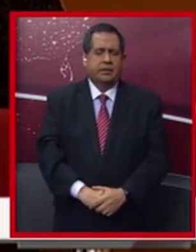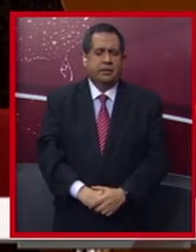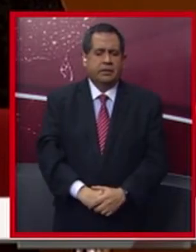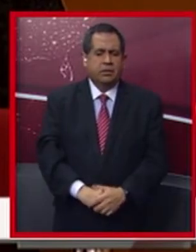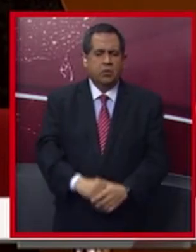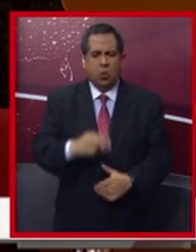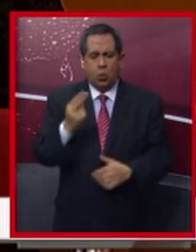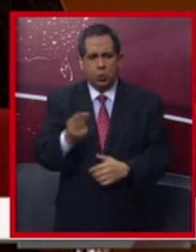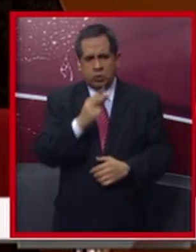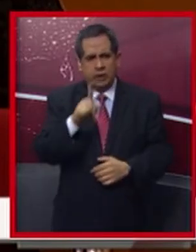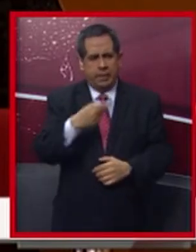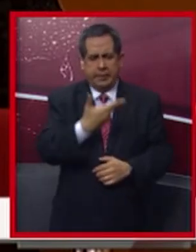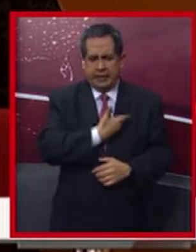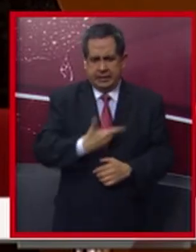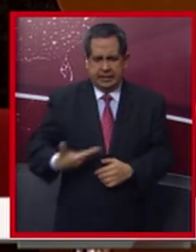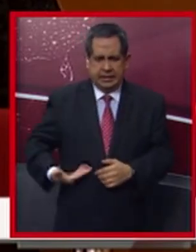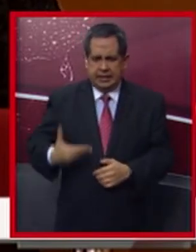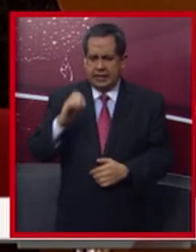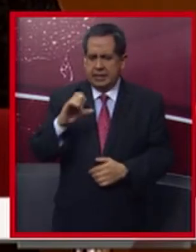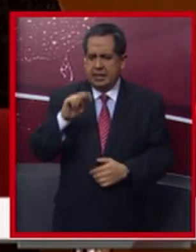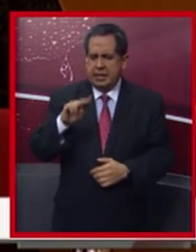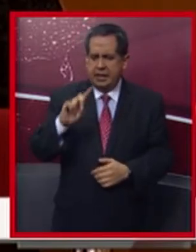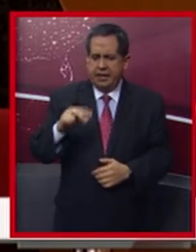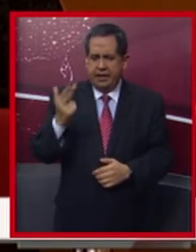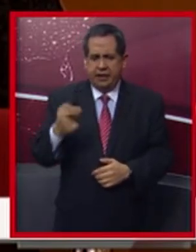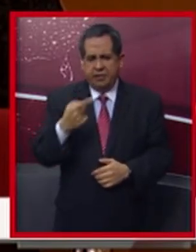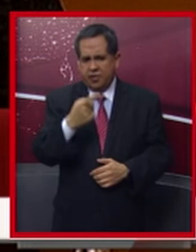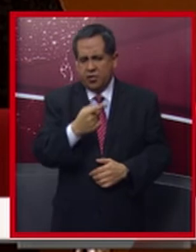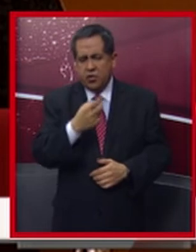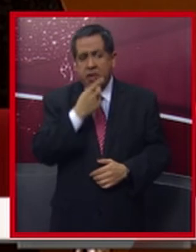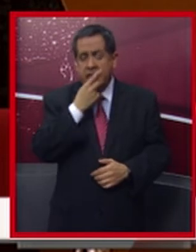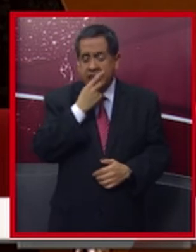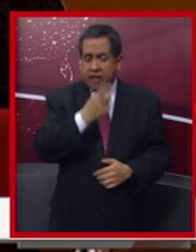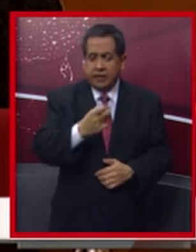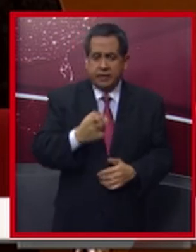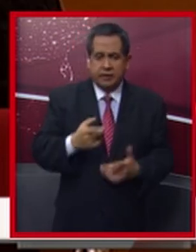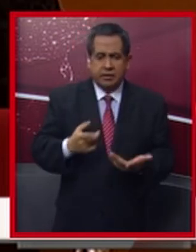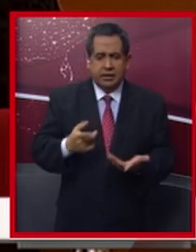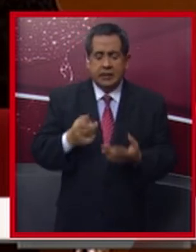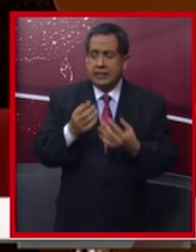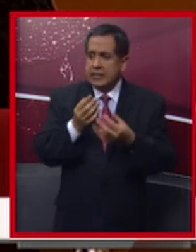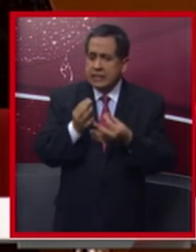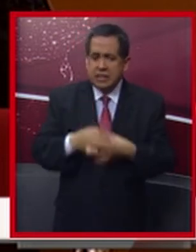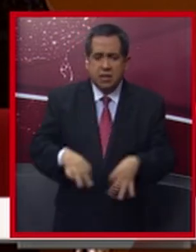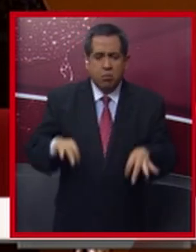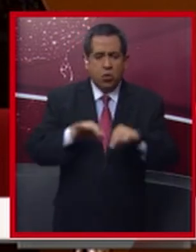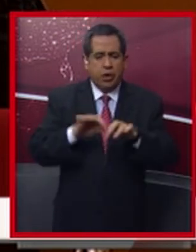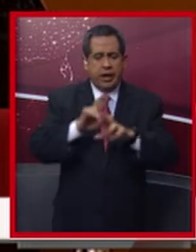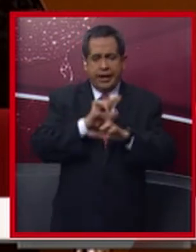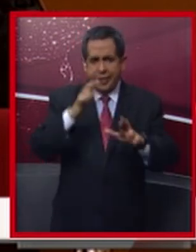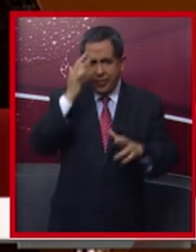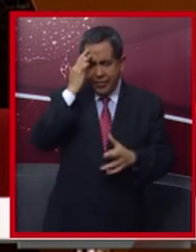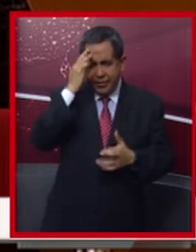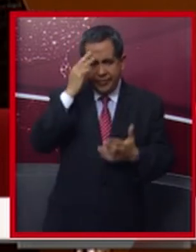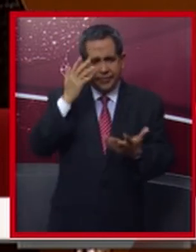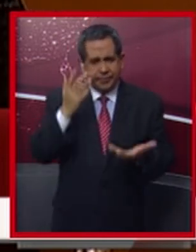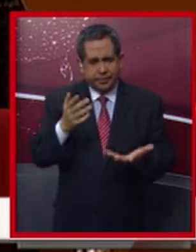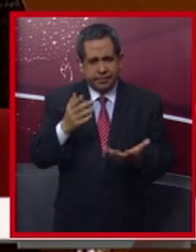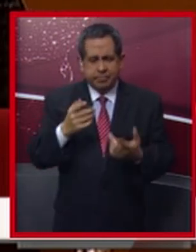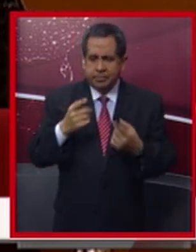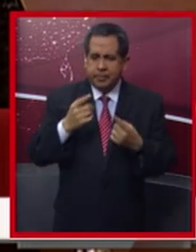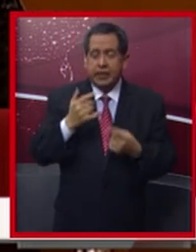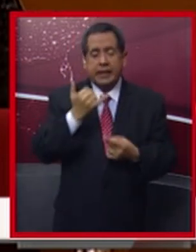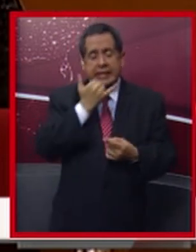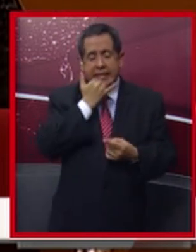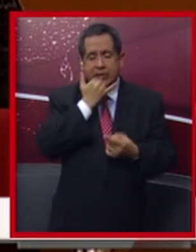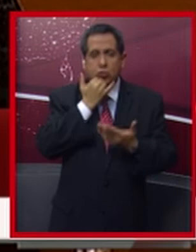Cuando usted, como presidente de la CNDH, dice que es importante reconocer la